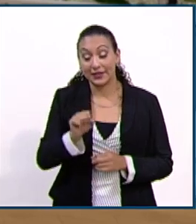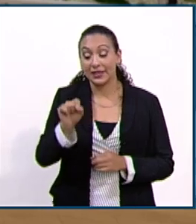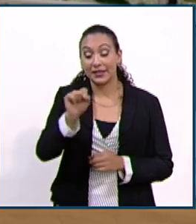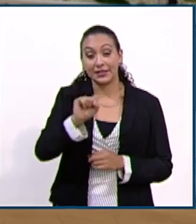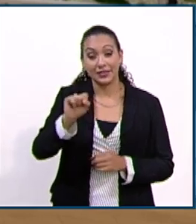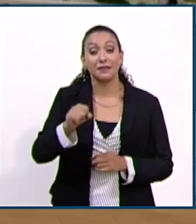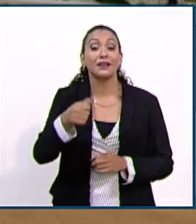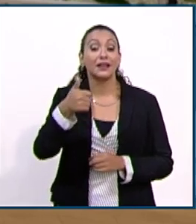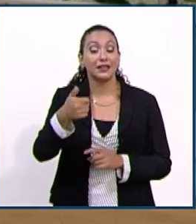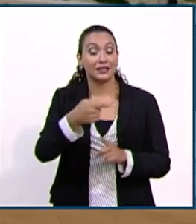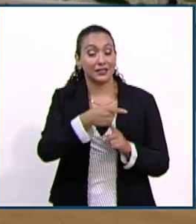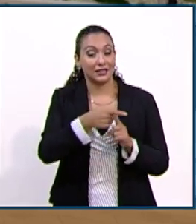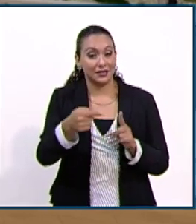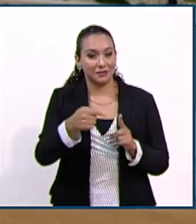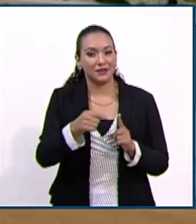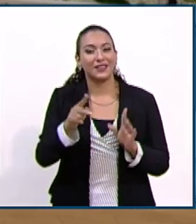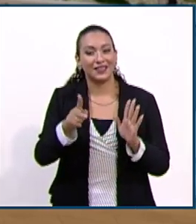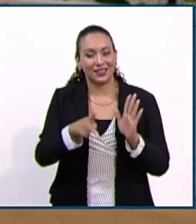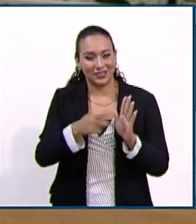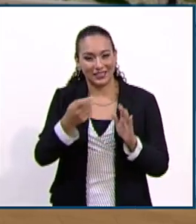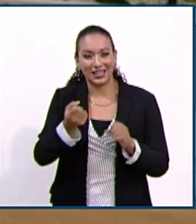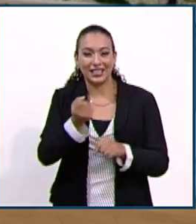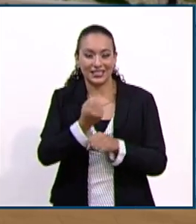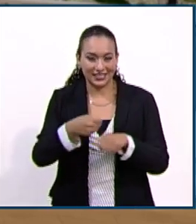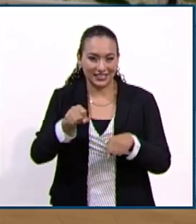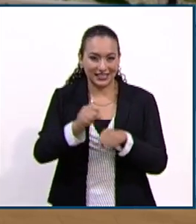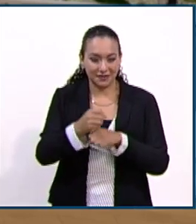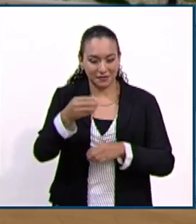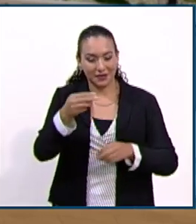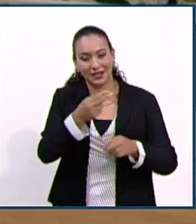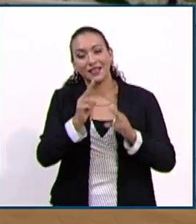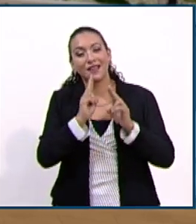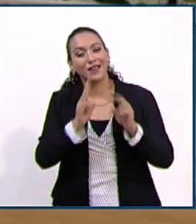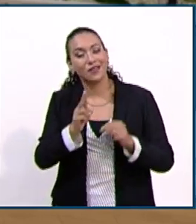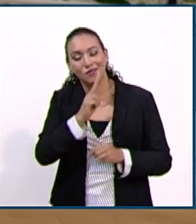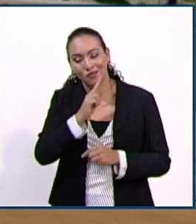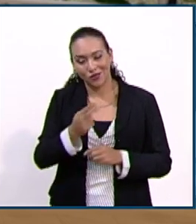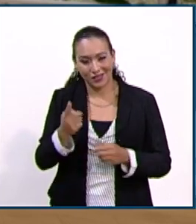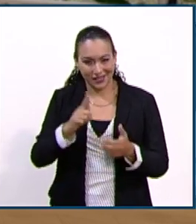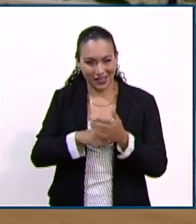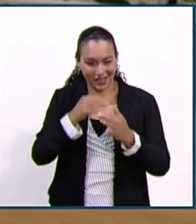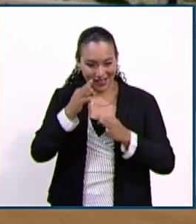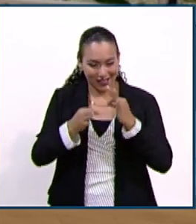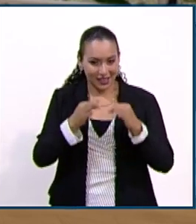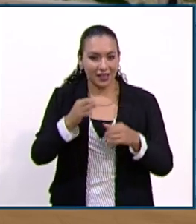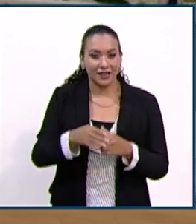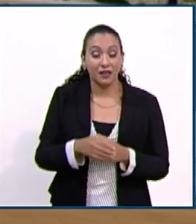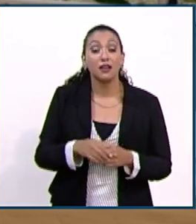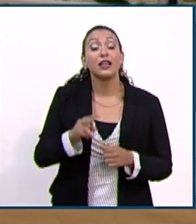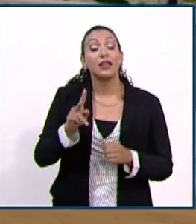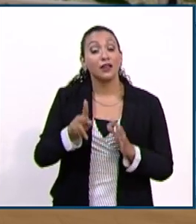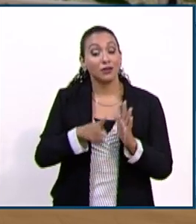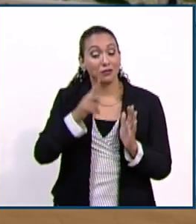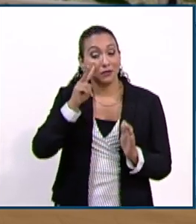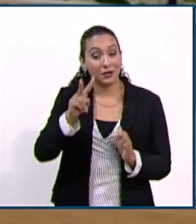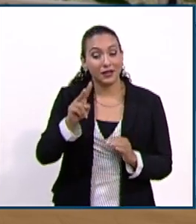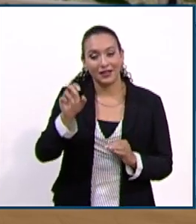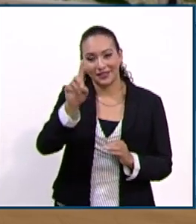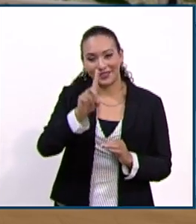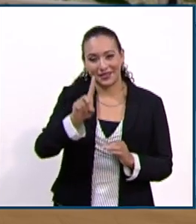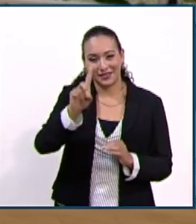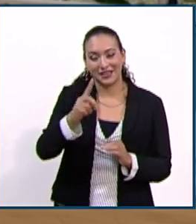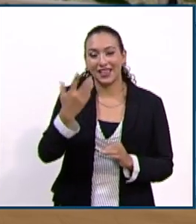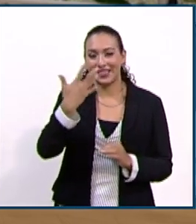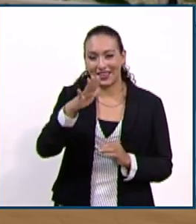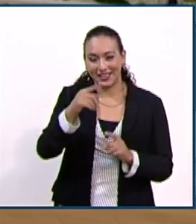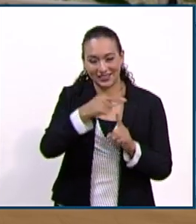a las 18:30 horas no se pierda Semanario Judicial. Resumen de noticias del Poder Judicial de la Federación con su repetición el domingo